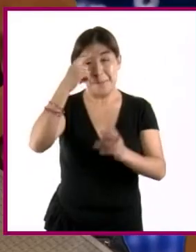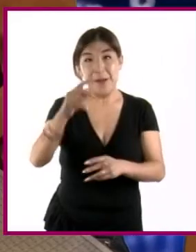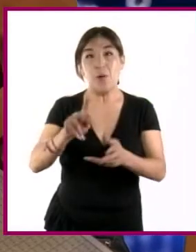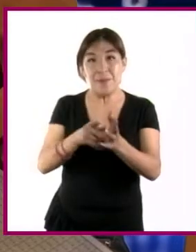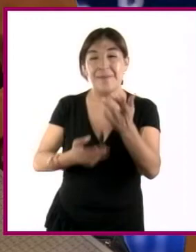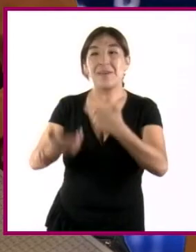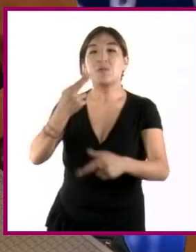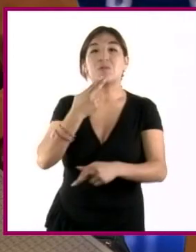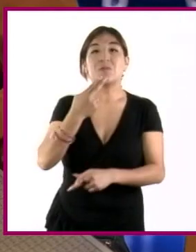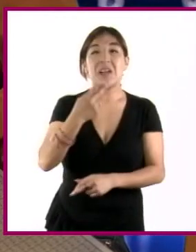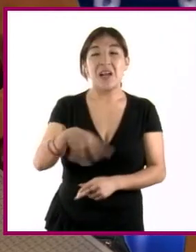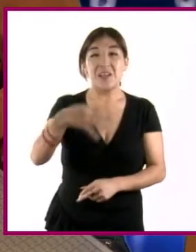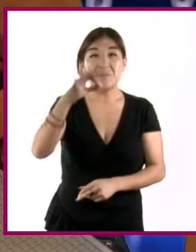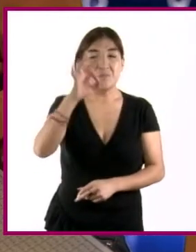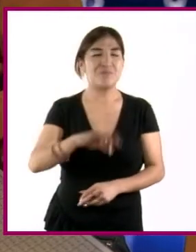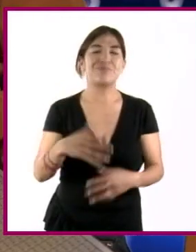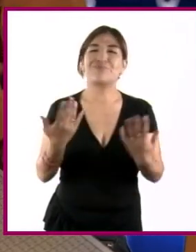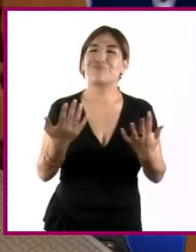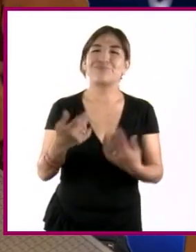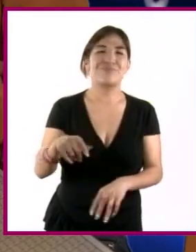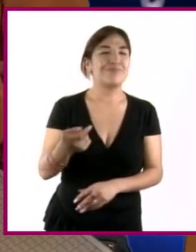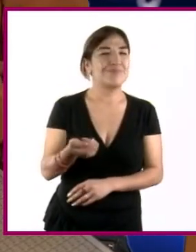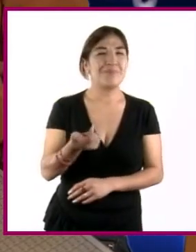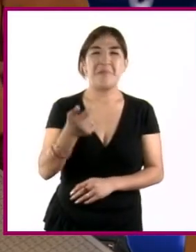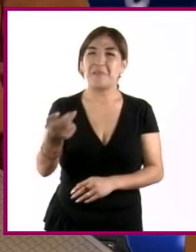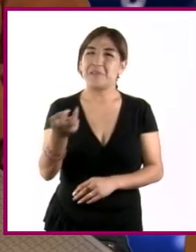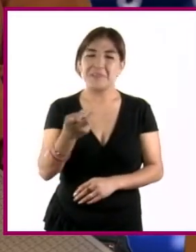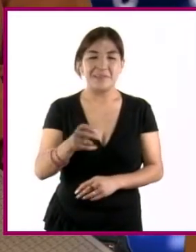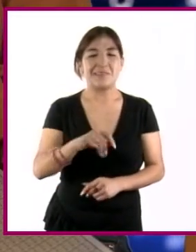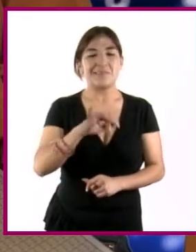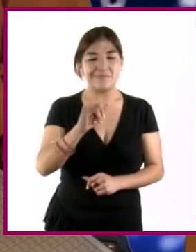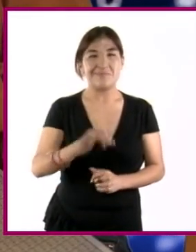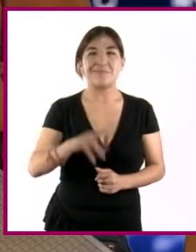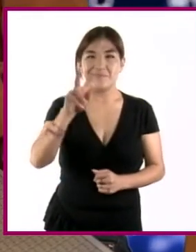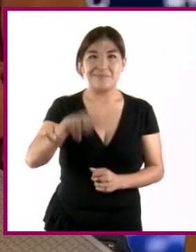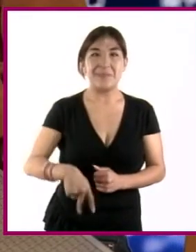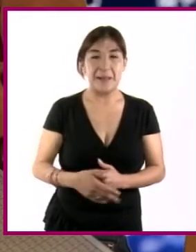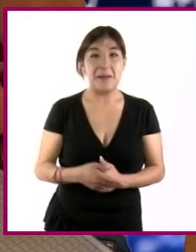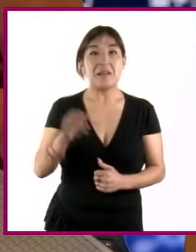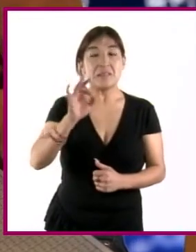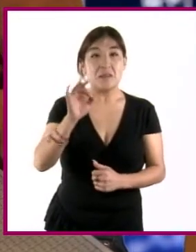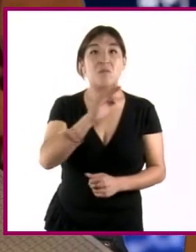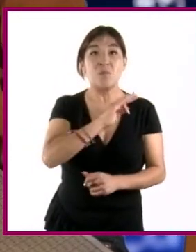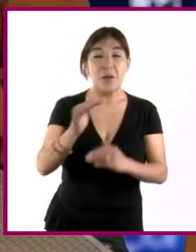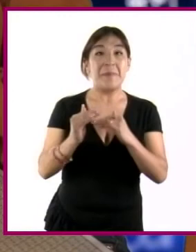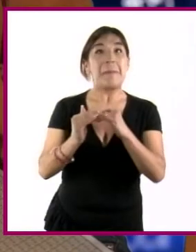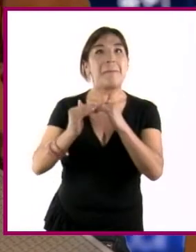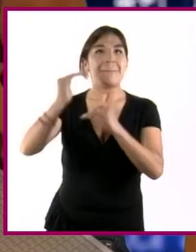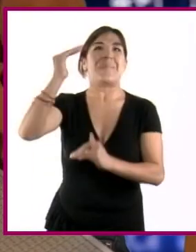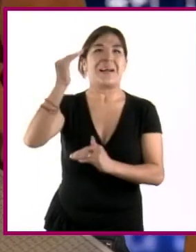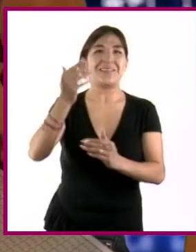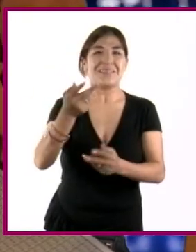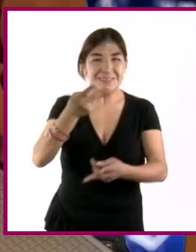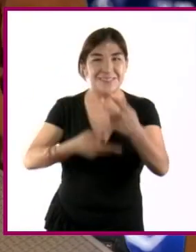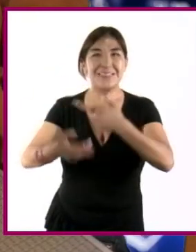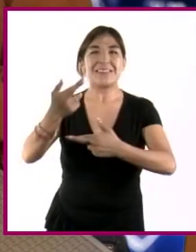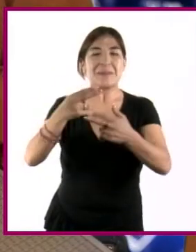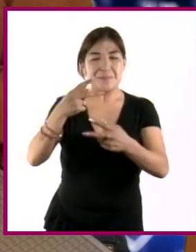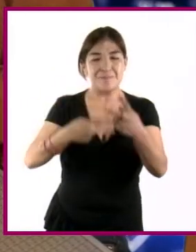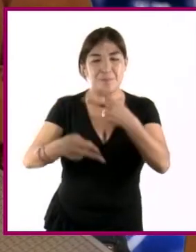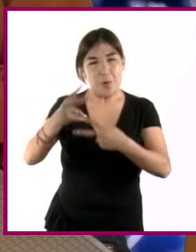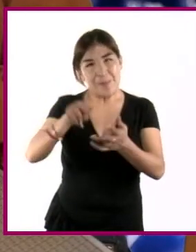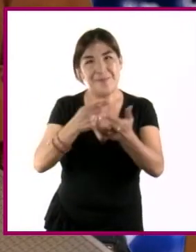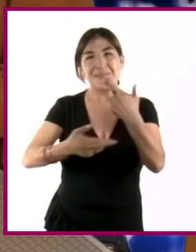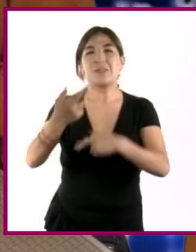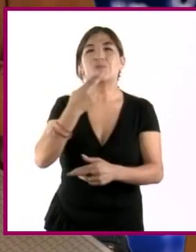Es muy poco, la verdad. Y creo que ese porcentaje de reciclaje se puede incrementar si todos hacemos acciones como las de